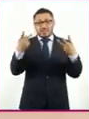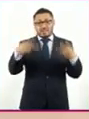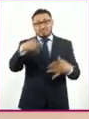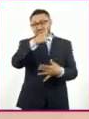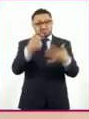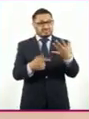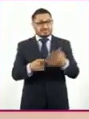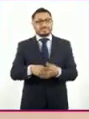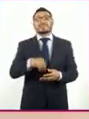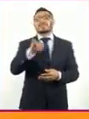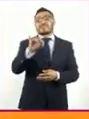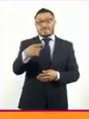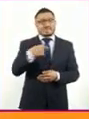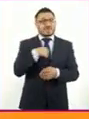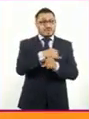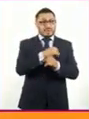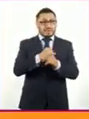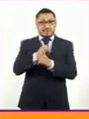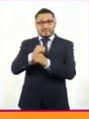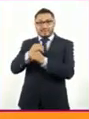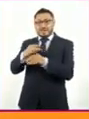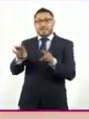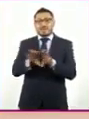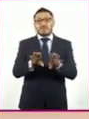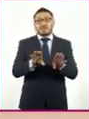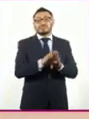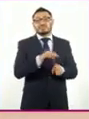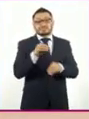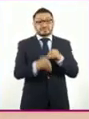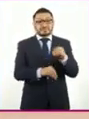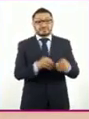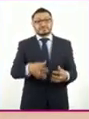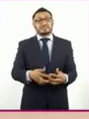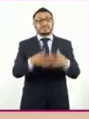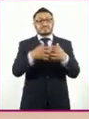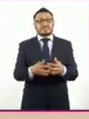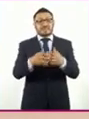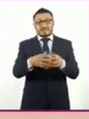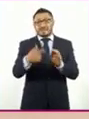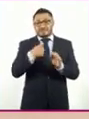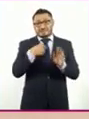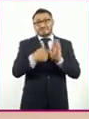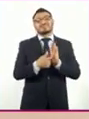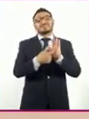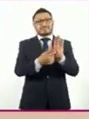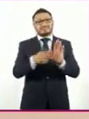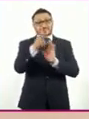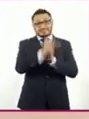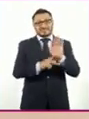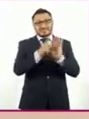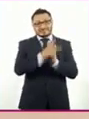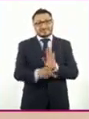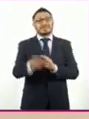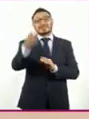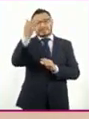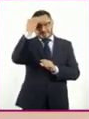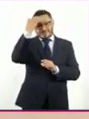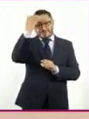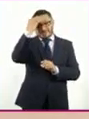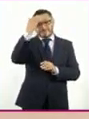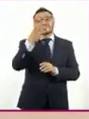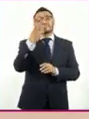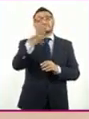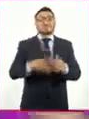he estado investigando cómo es el proceso a nivel industrial y les mostraré el siguiente video para conocer